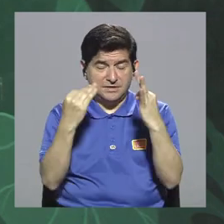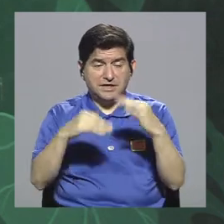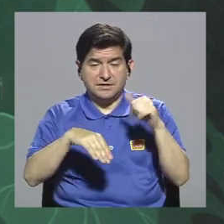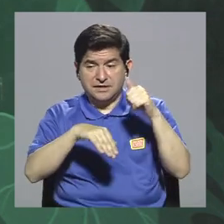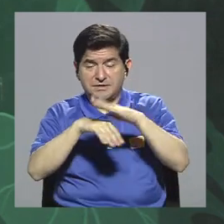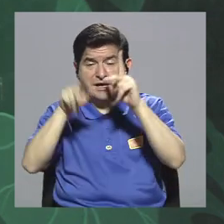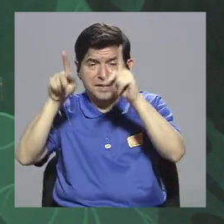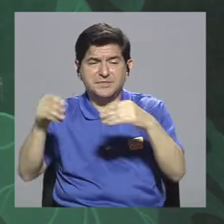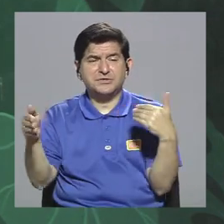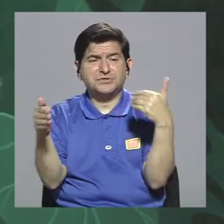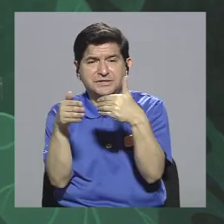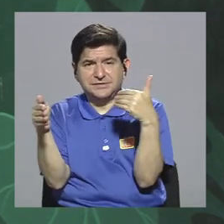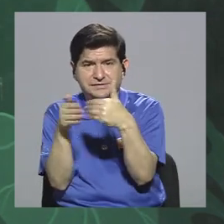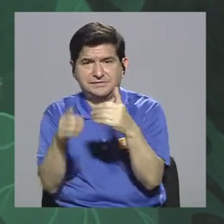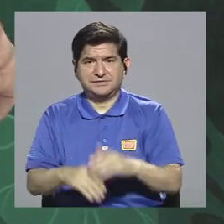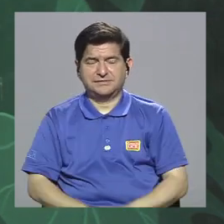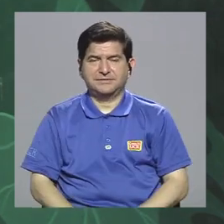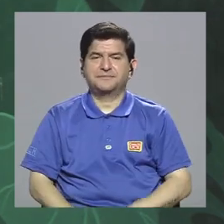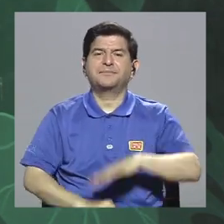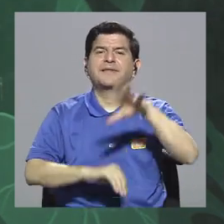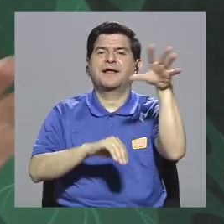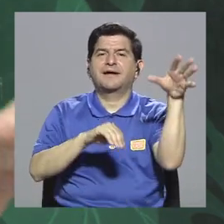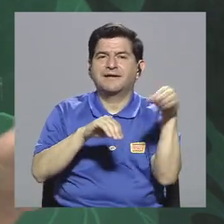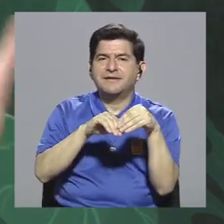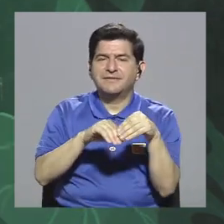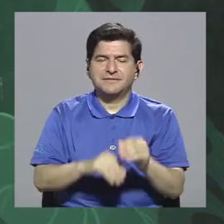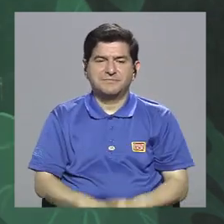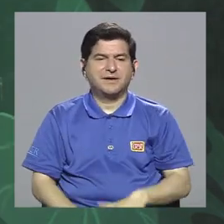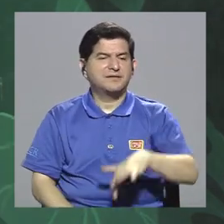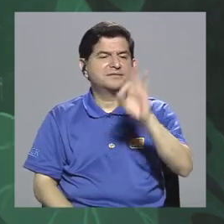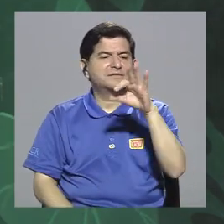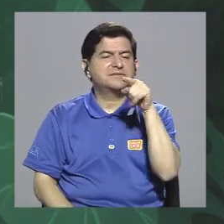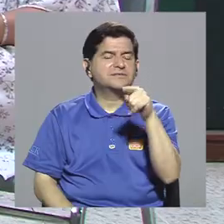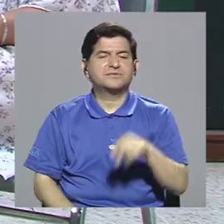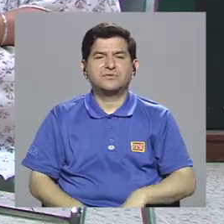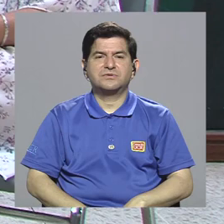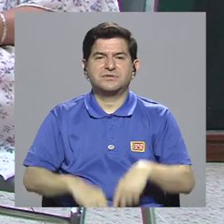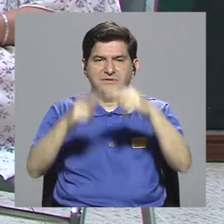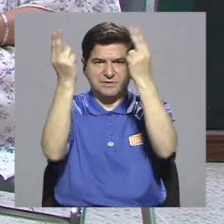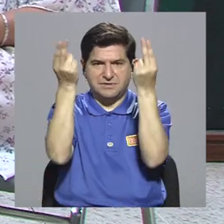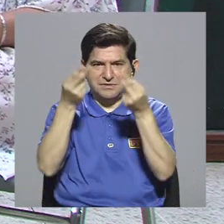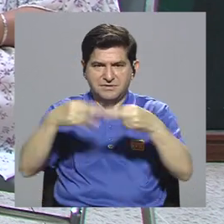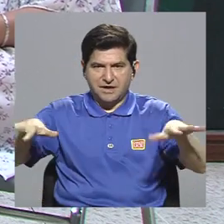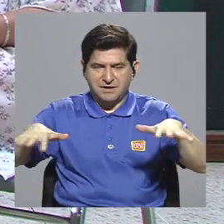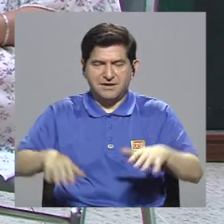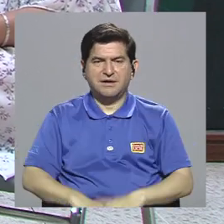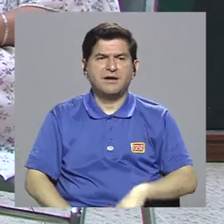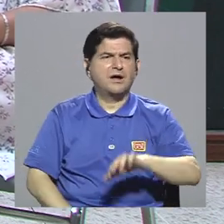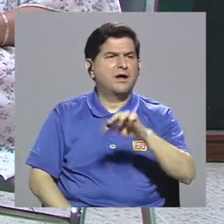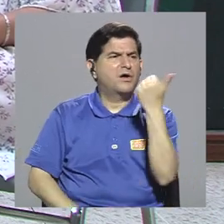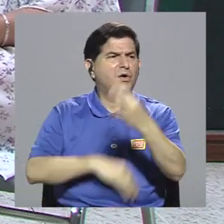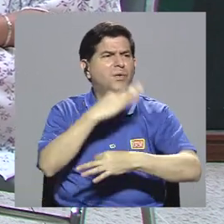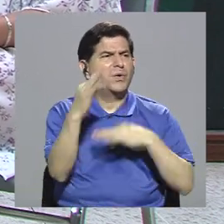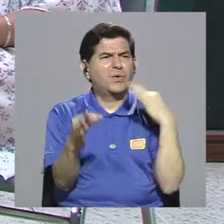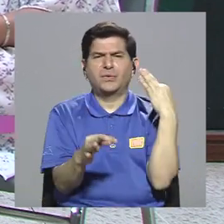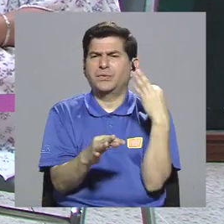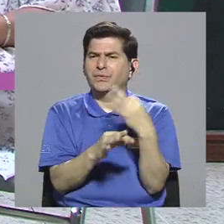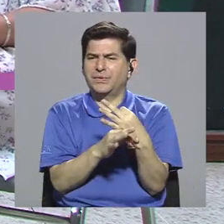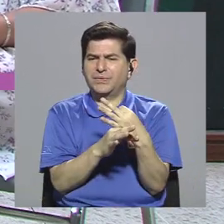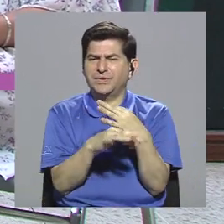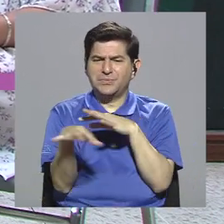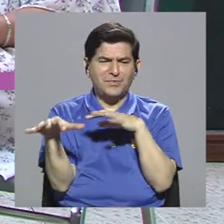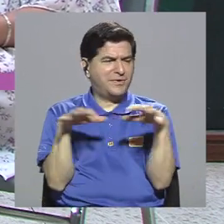se identifica dónde vive uh-huh. para tratar de referirlo a la persona que esté más cercana. Y además, por ejemplo, de lo que podemos encontrar en esta